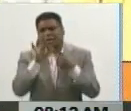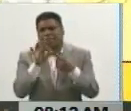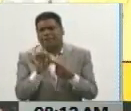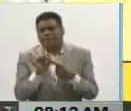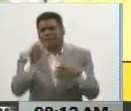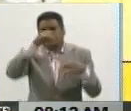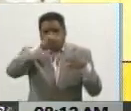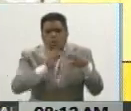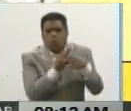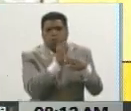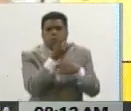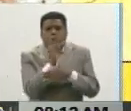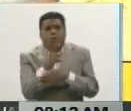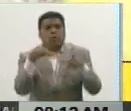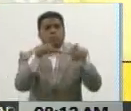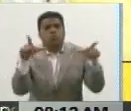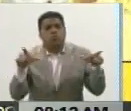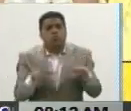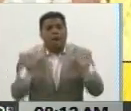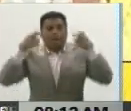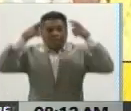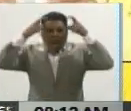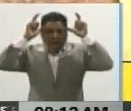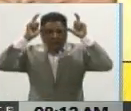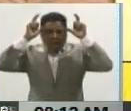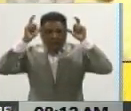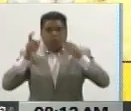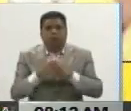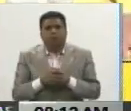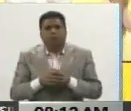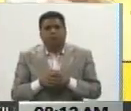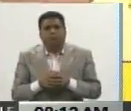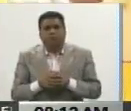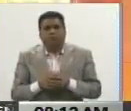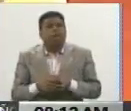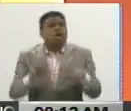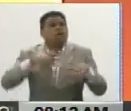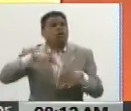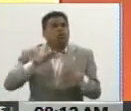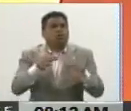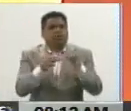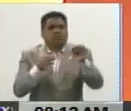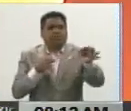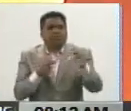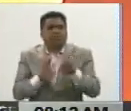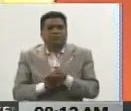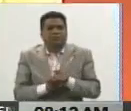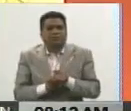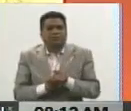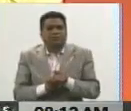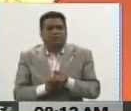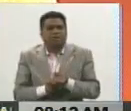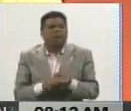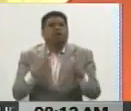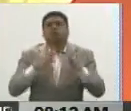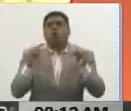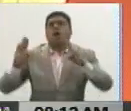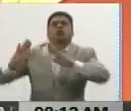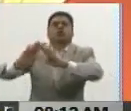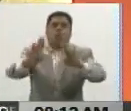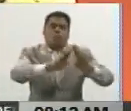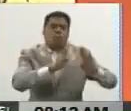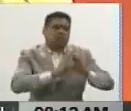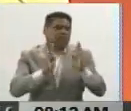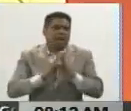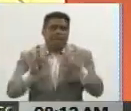incluso en zonas ganaderas, es decir, en terratenientes, o bueno, más que terratenientes, comunidad